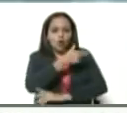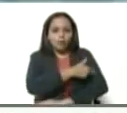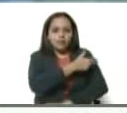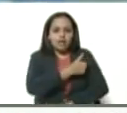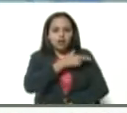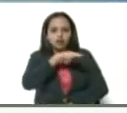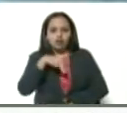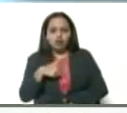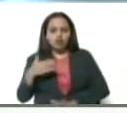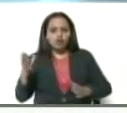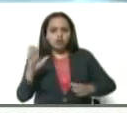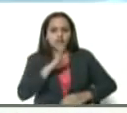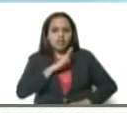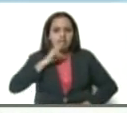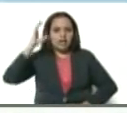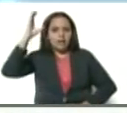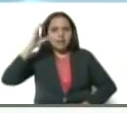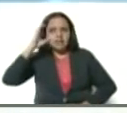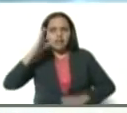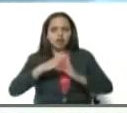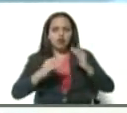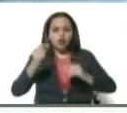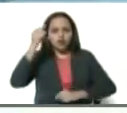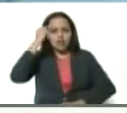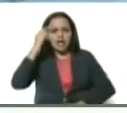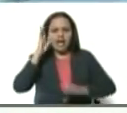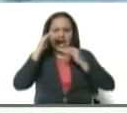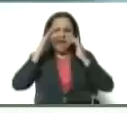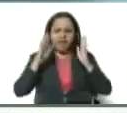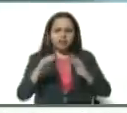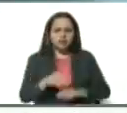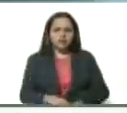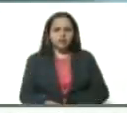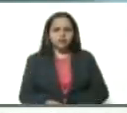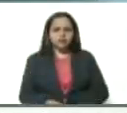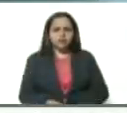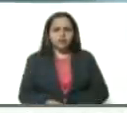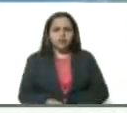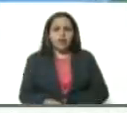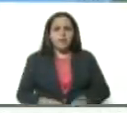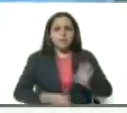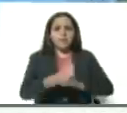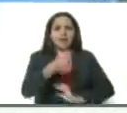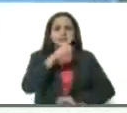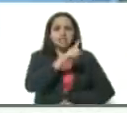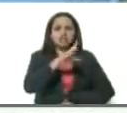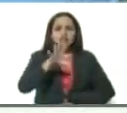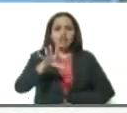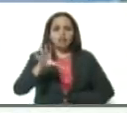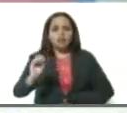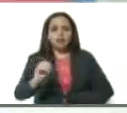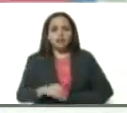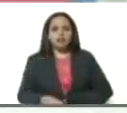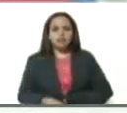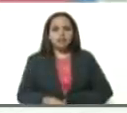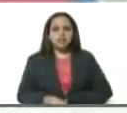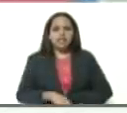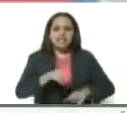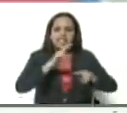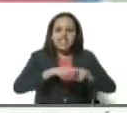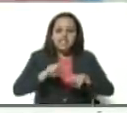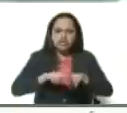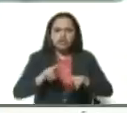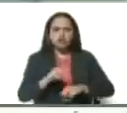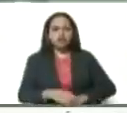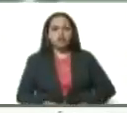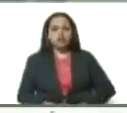nosotros tener una capacidad diaria de atender a más de 150 pacientes, infantes,